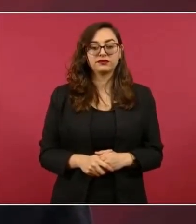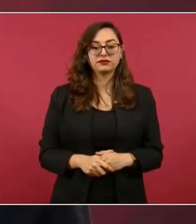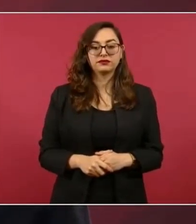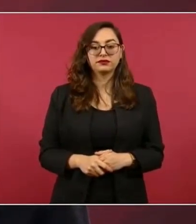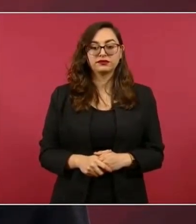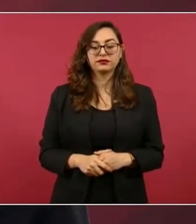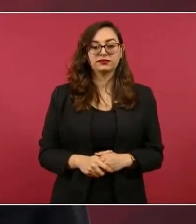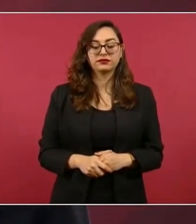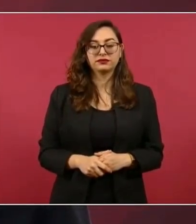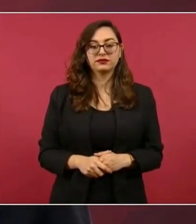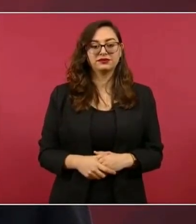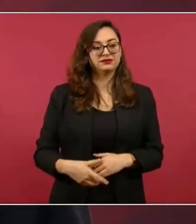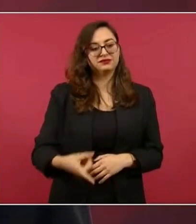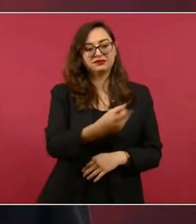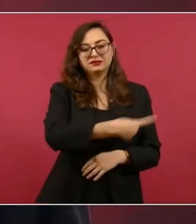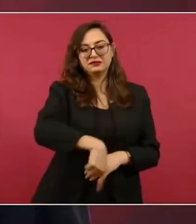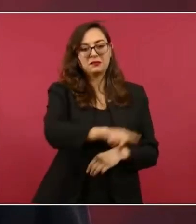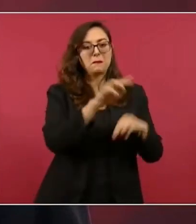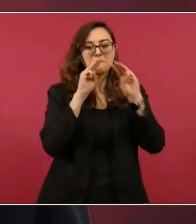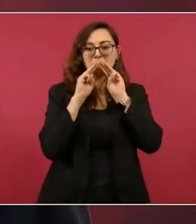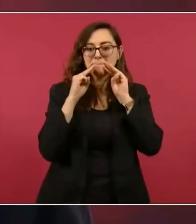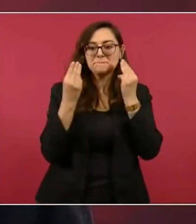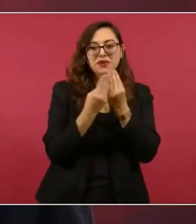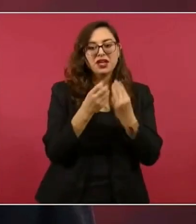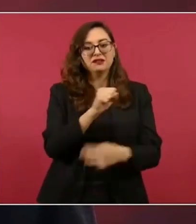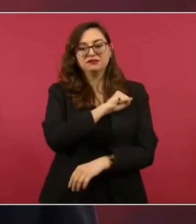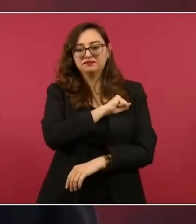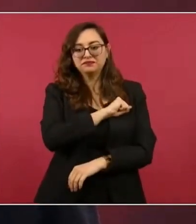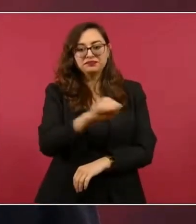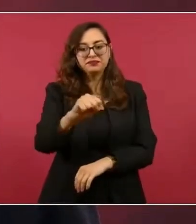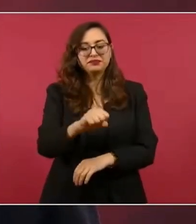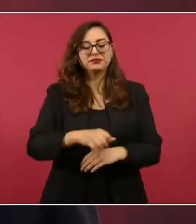Ni son como una banda de malhechores.